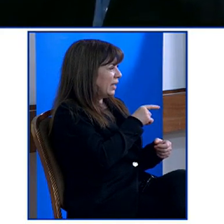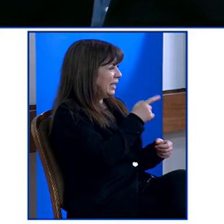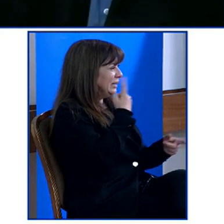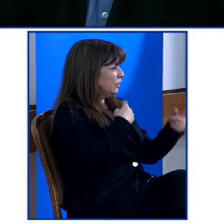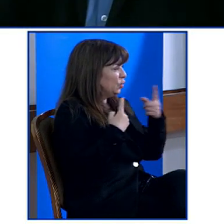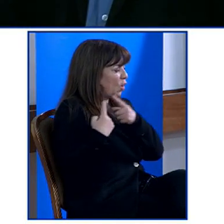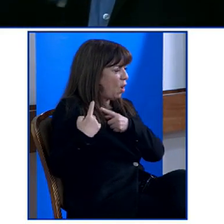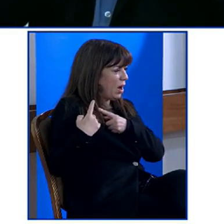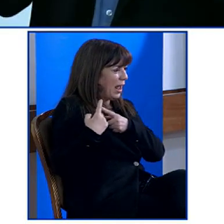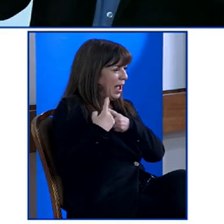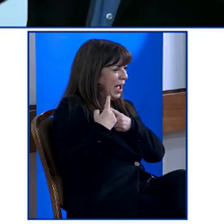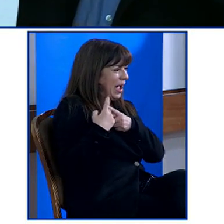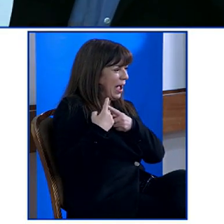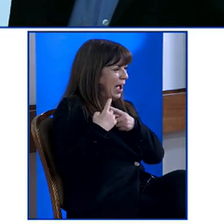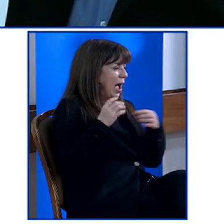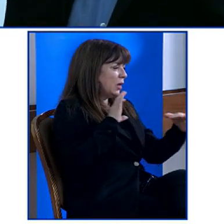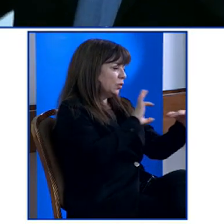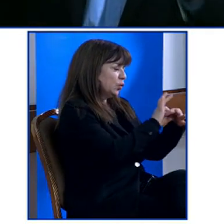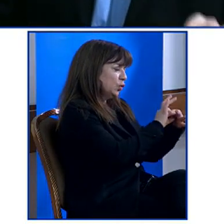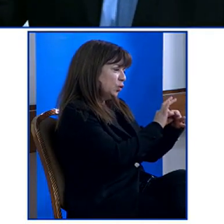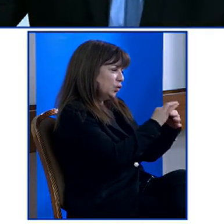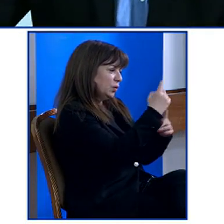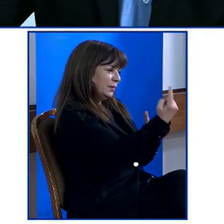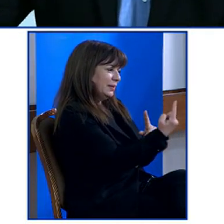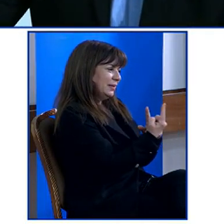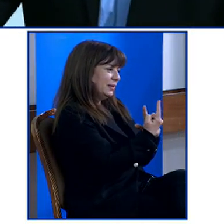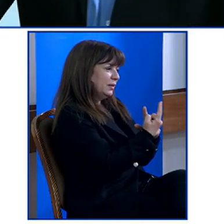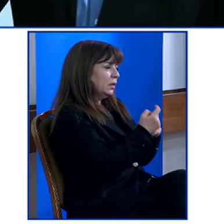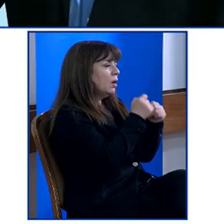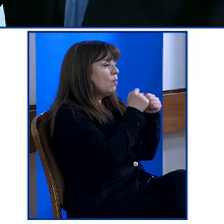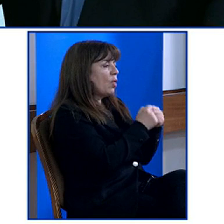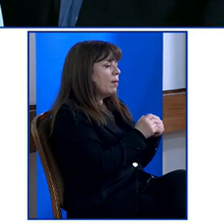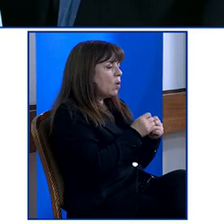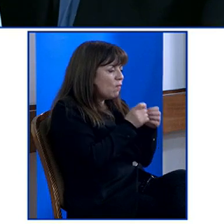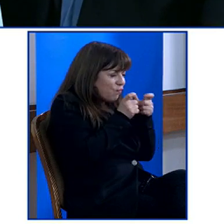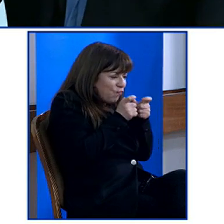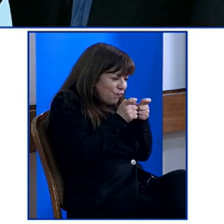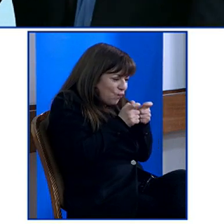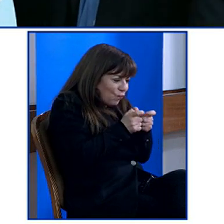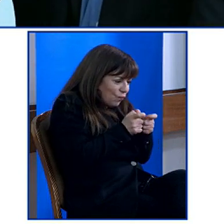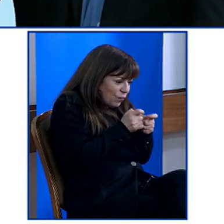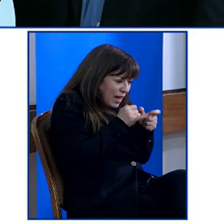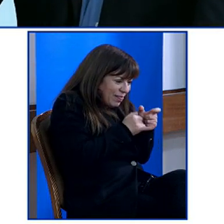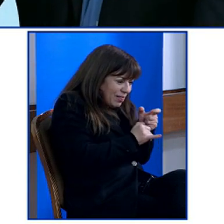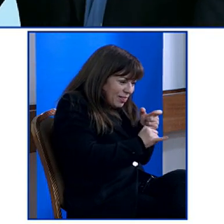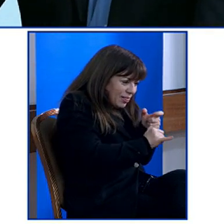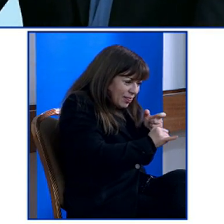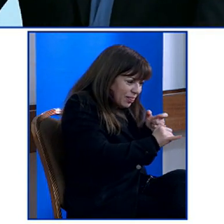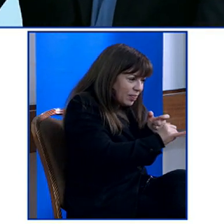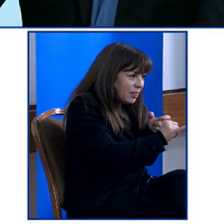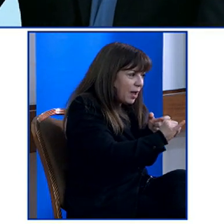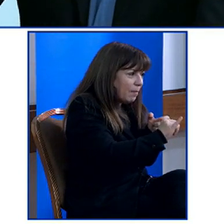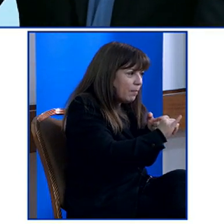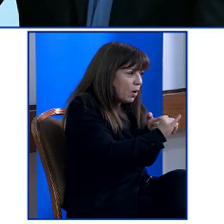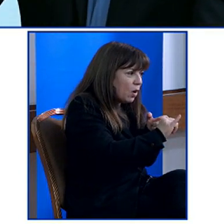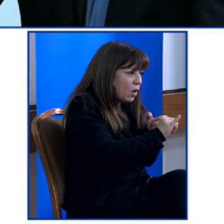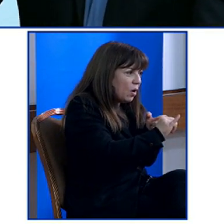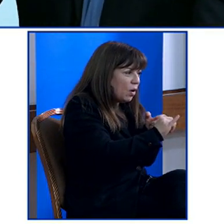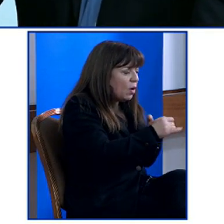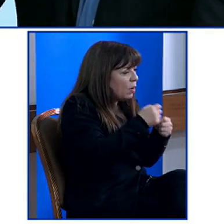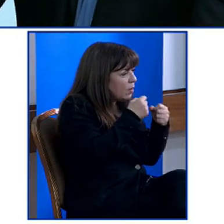historia asociada a un paciente, lo podemos seguir en el tiempo. Entonces, tiene una gracia eso